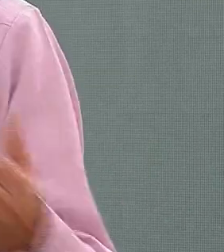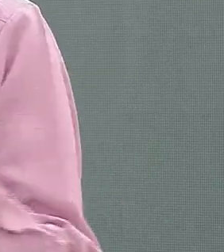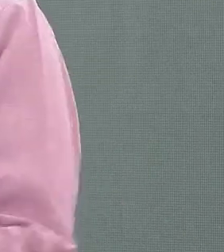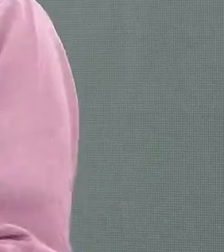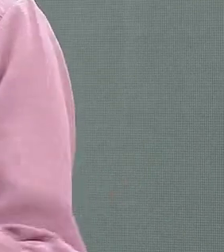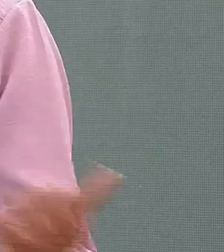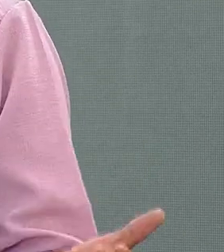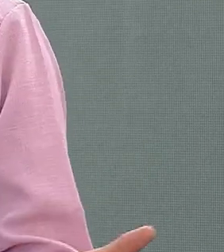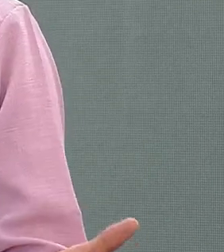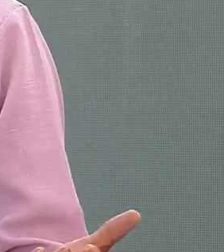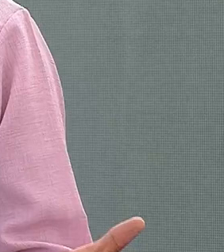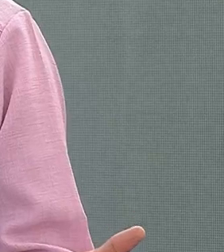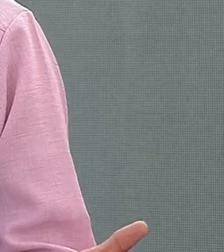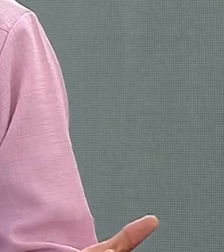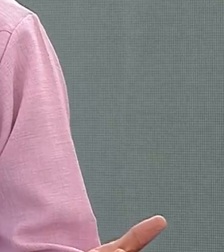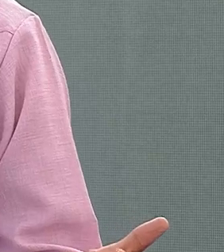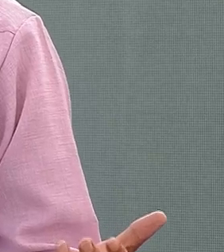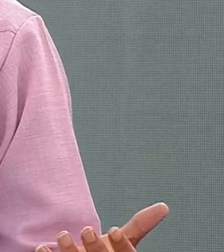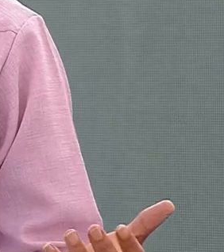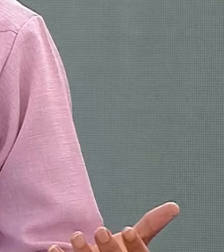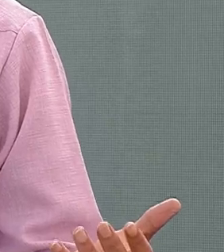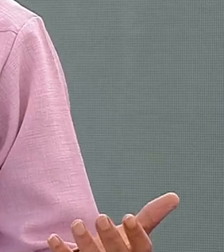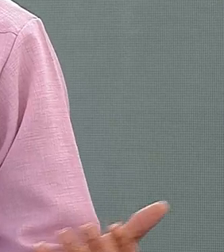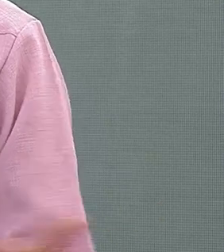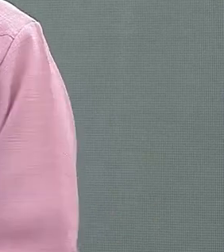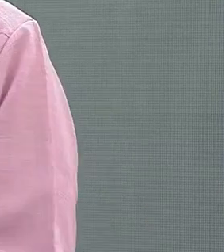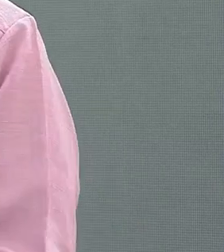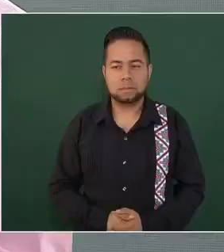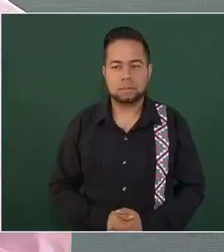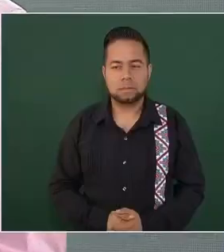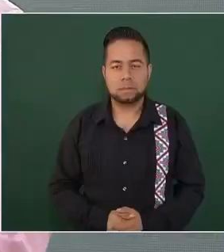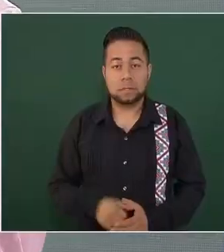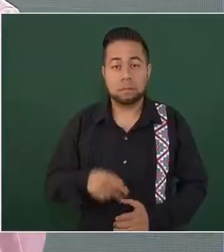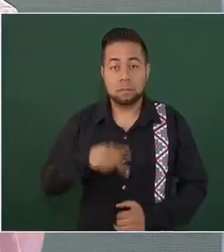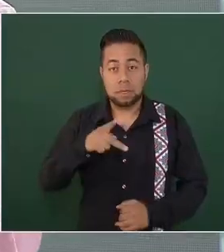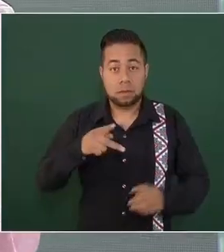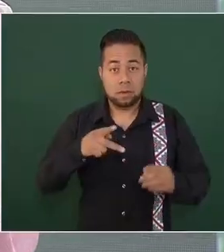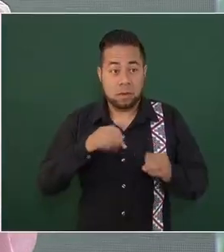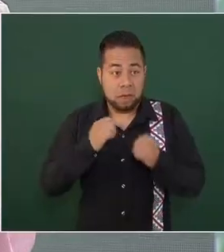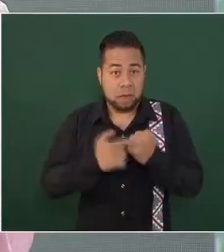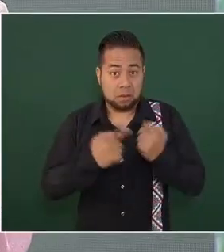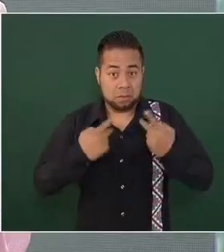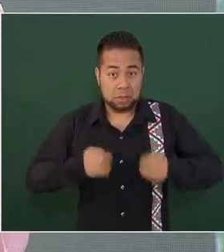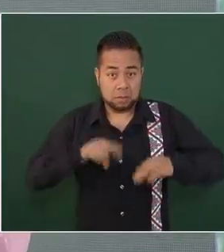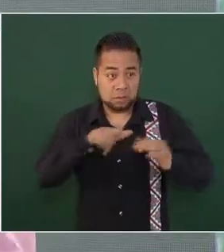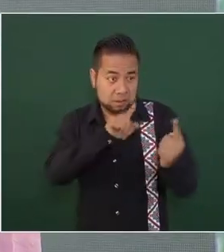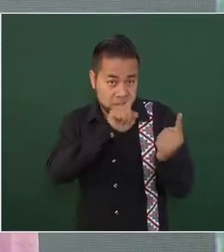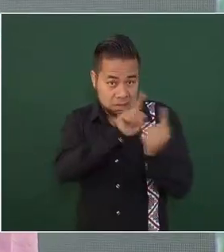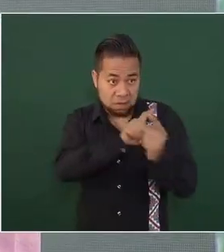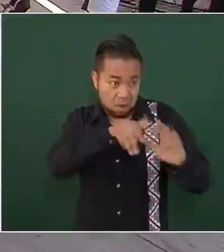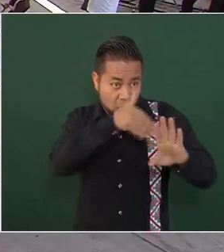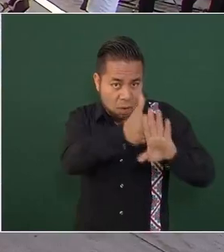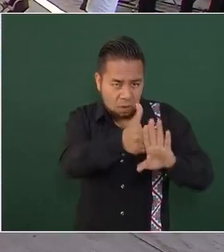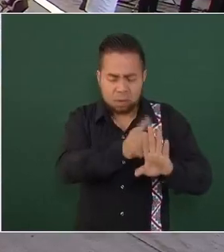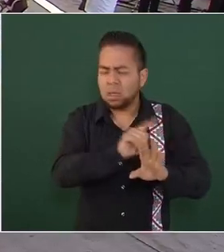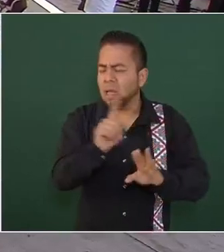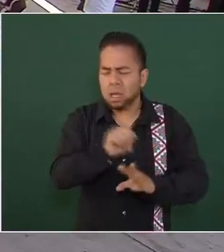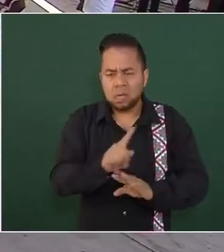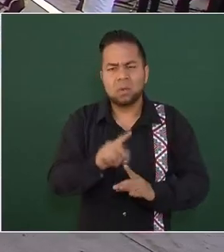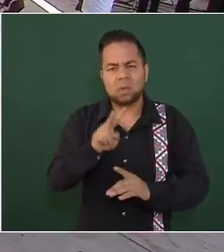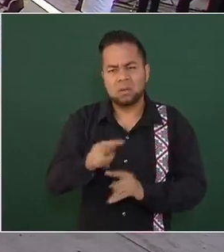es sencillamente de que nos ha hecho mucho daño la corrupción